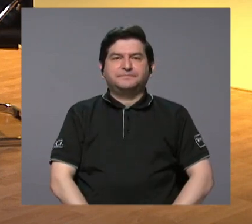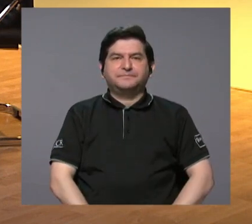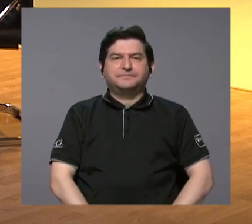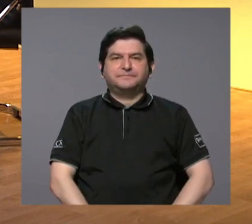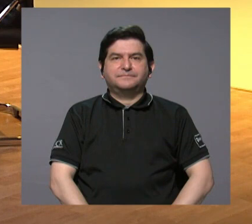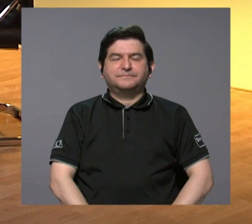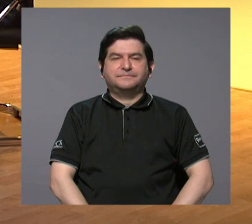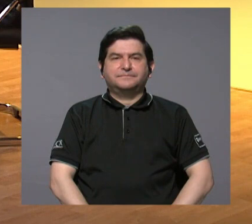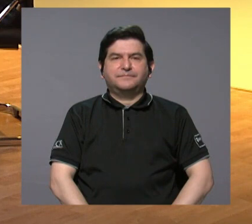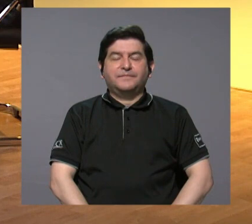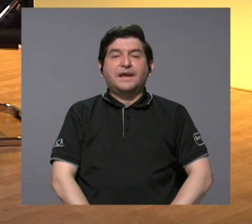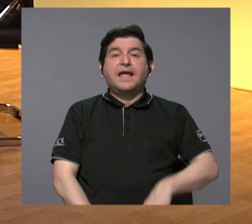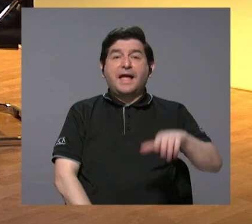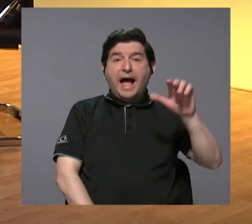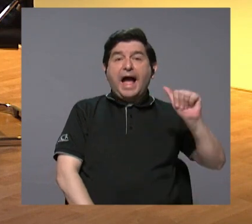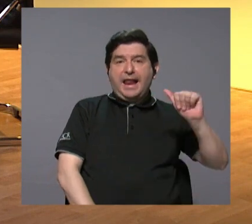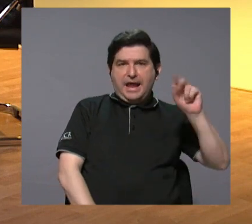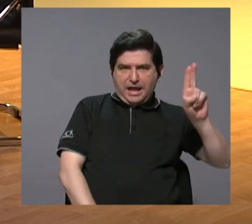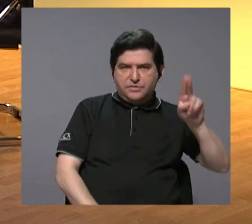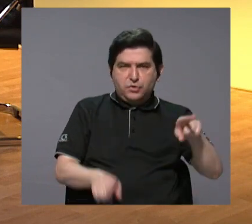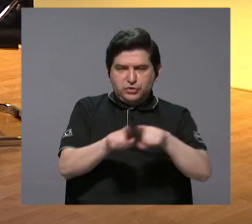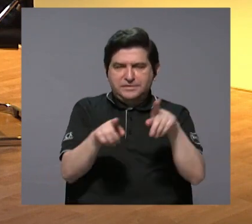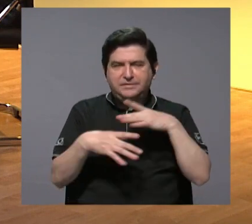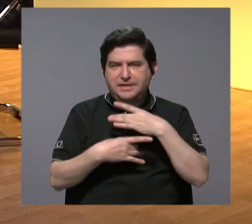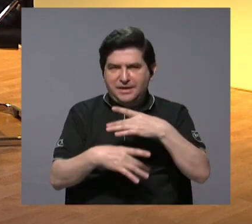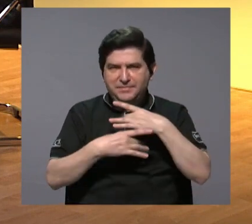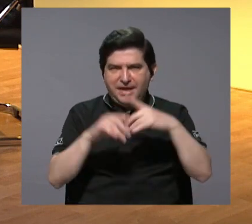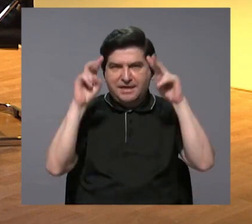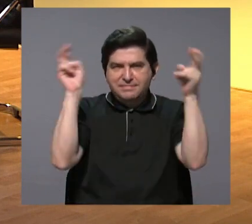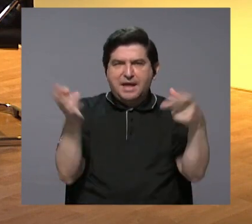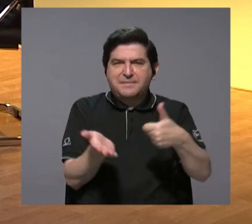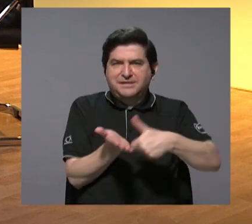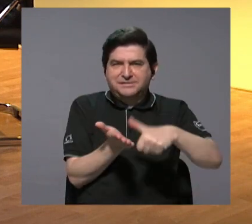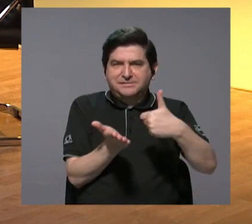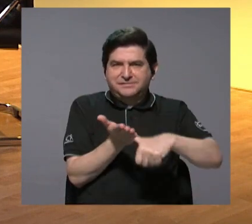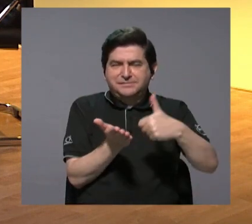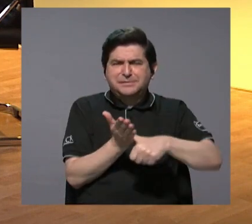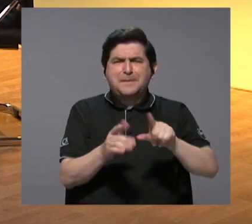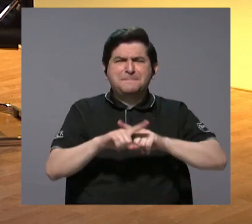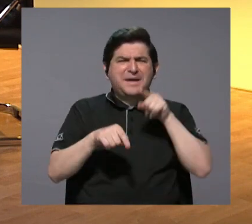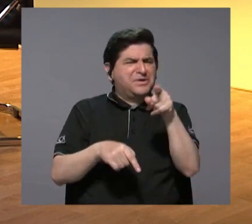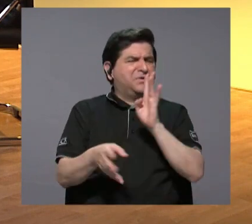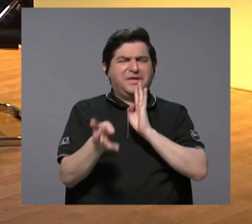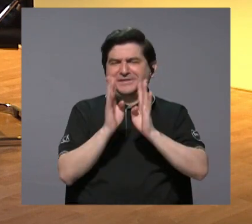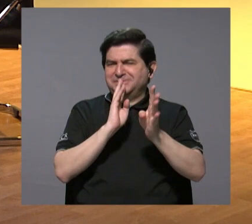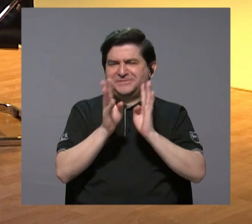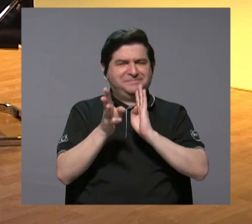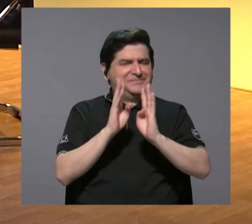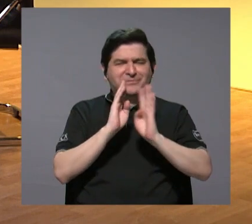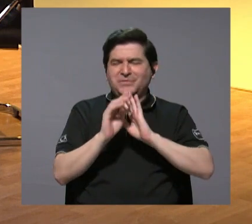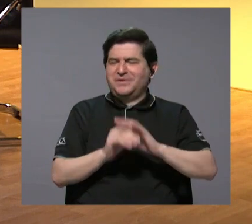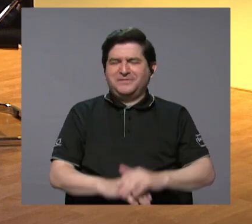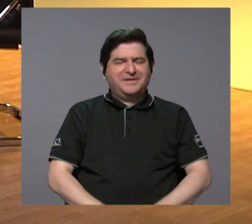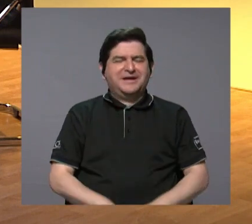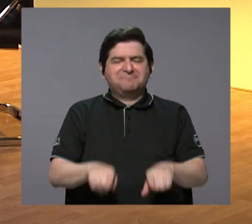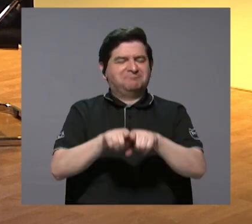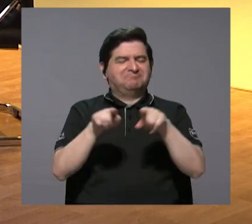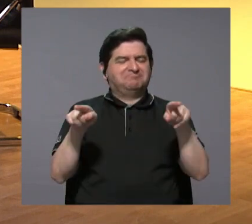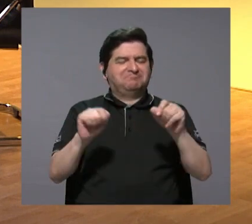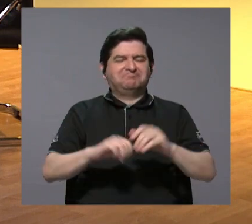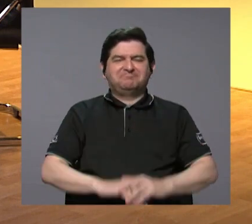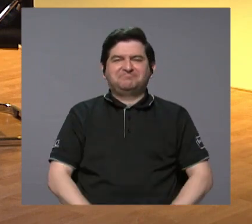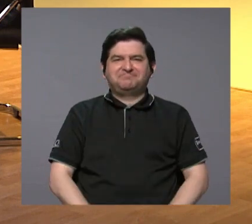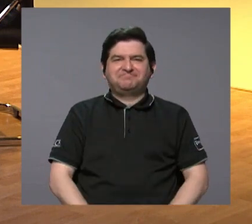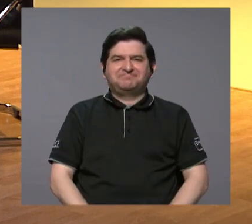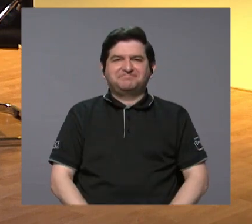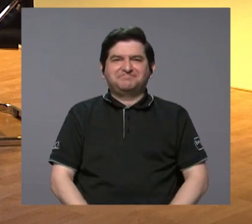Por cierto, don Alejandro además le interesan mucho los temas electorales, pero no vamos a hablar de ese tema tampoco,